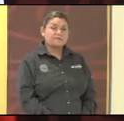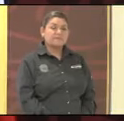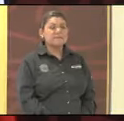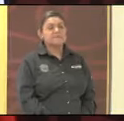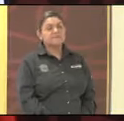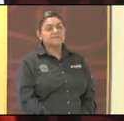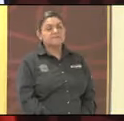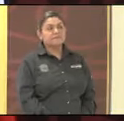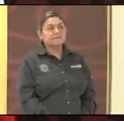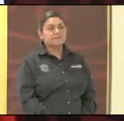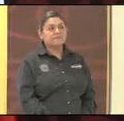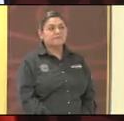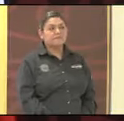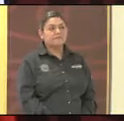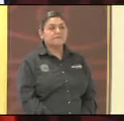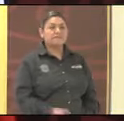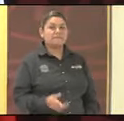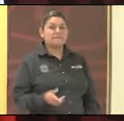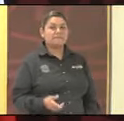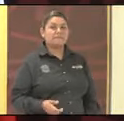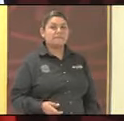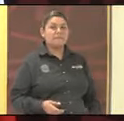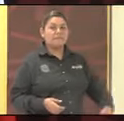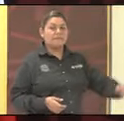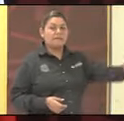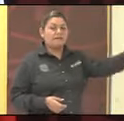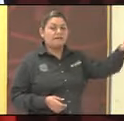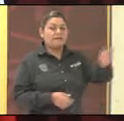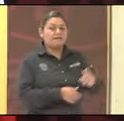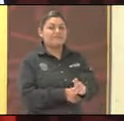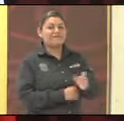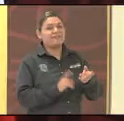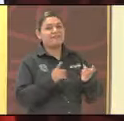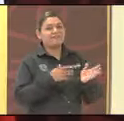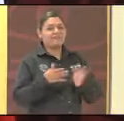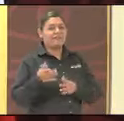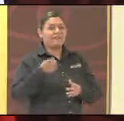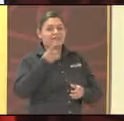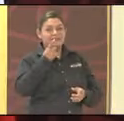bueno, me lo pusieron más adelante. Luego me dicen que no llevo el orden. Bueno,